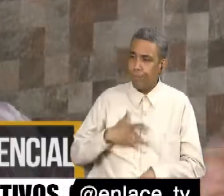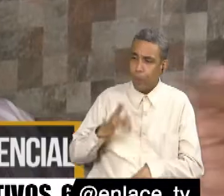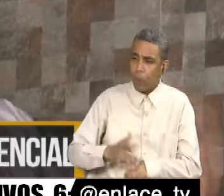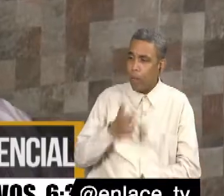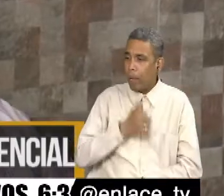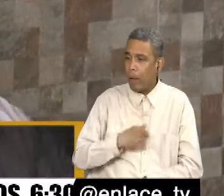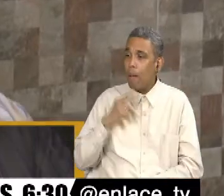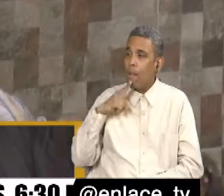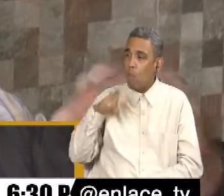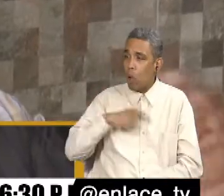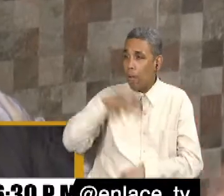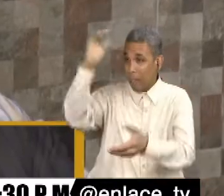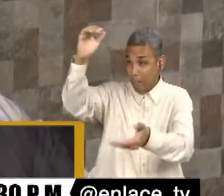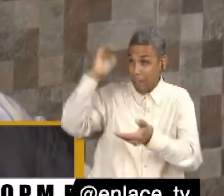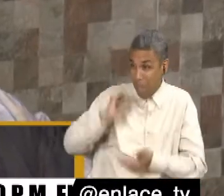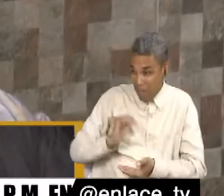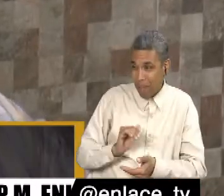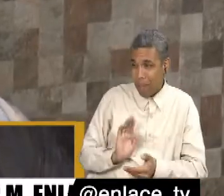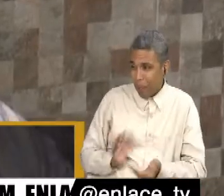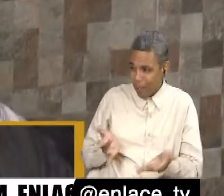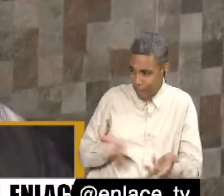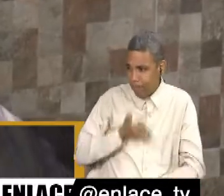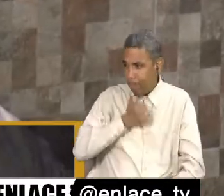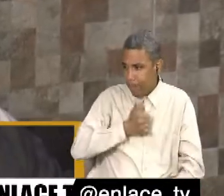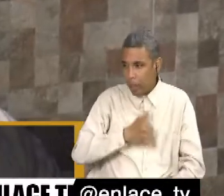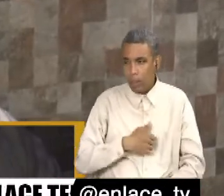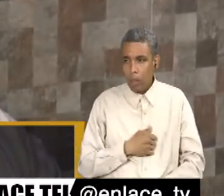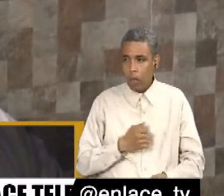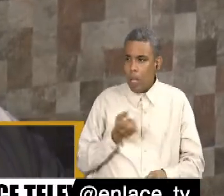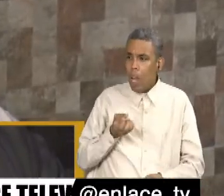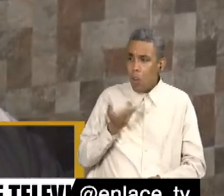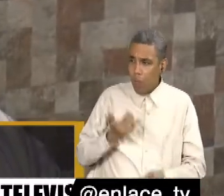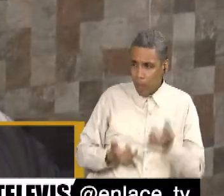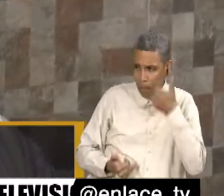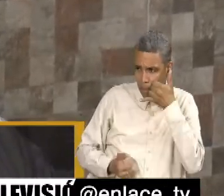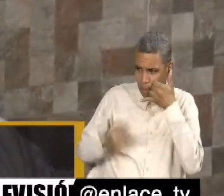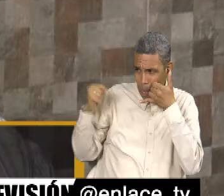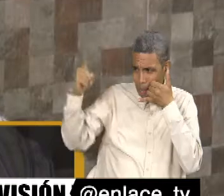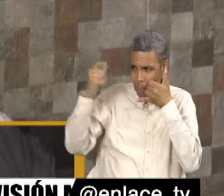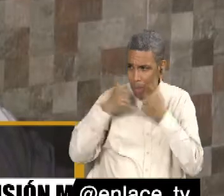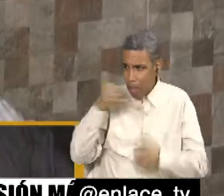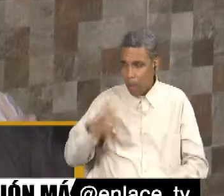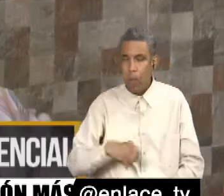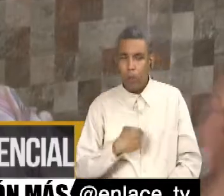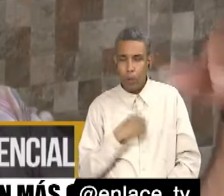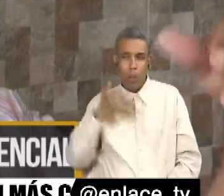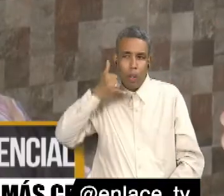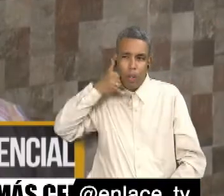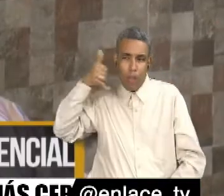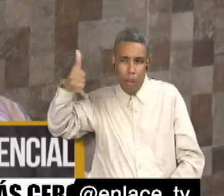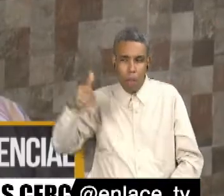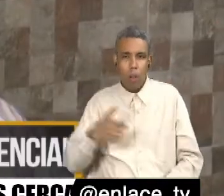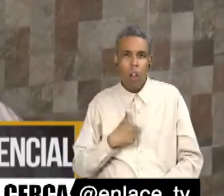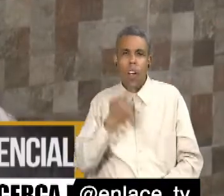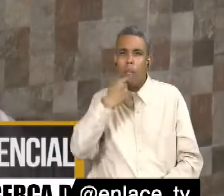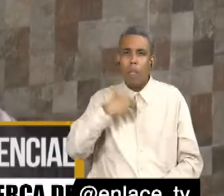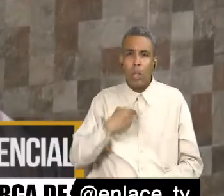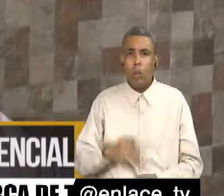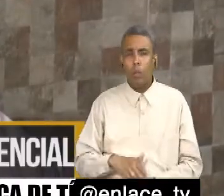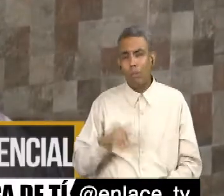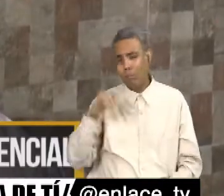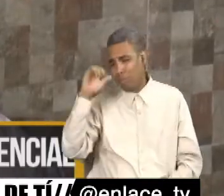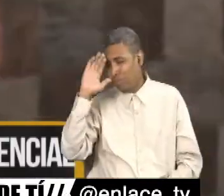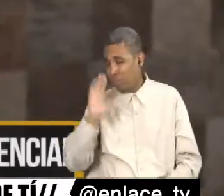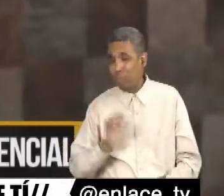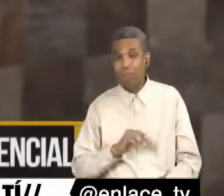Llamo, me dieron un número de un señor que es de Bucaramanga y me dijo, no. Ese señor lleva 65 llamadas, le tengo y